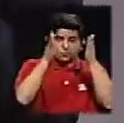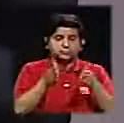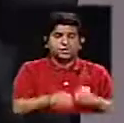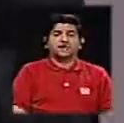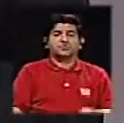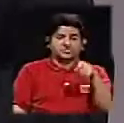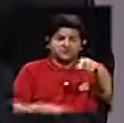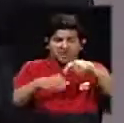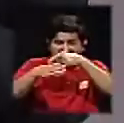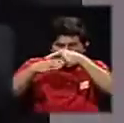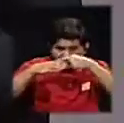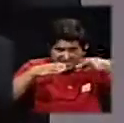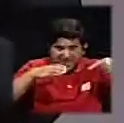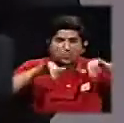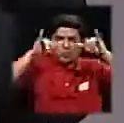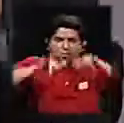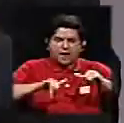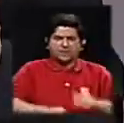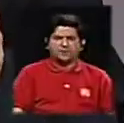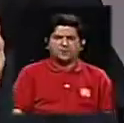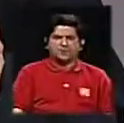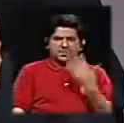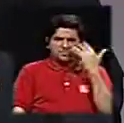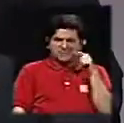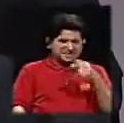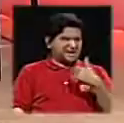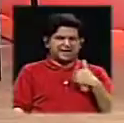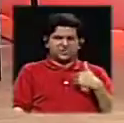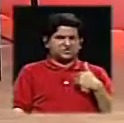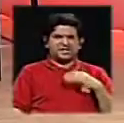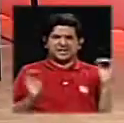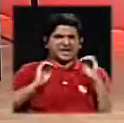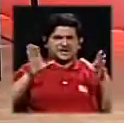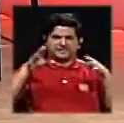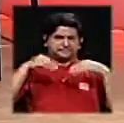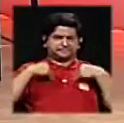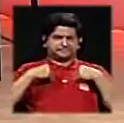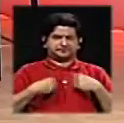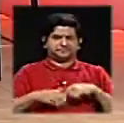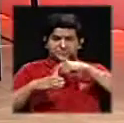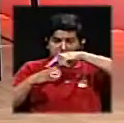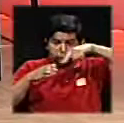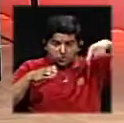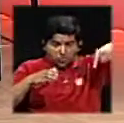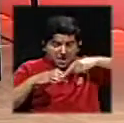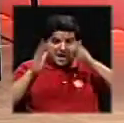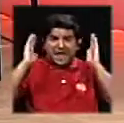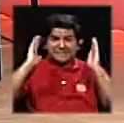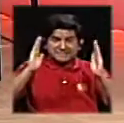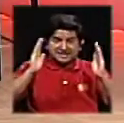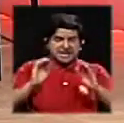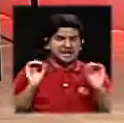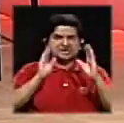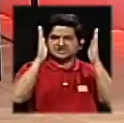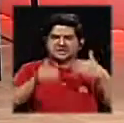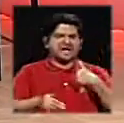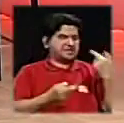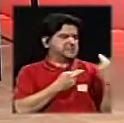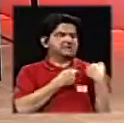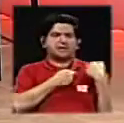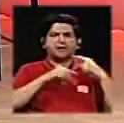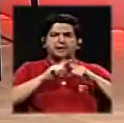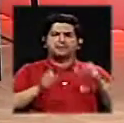hueco está allí. Pareciera que son huecos huérfanos, que son cráteres gigantescos sobre los cuales nadie tiene responsabilidad,